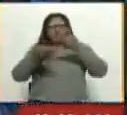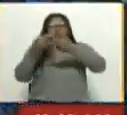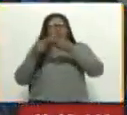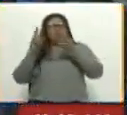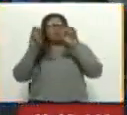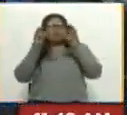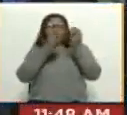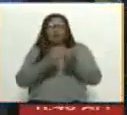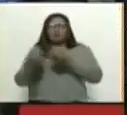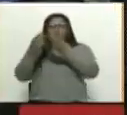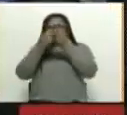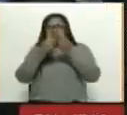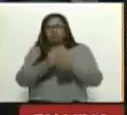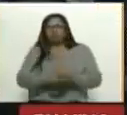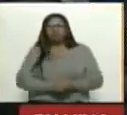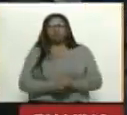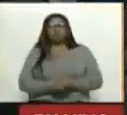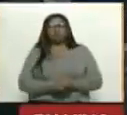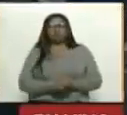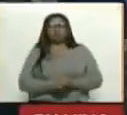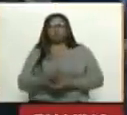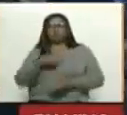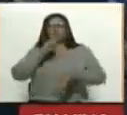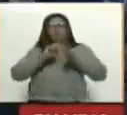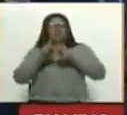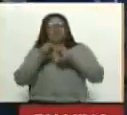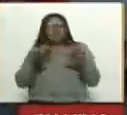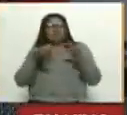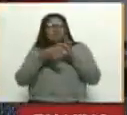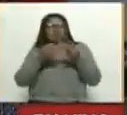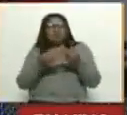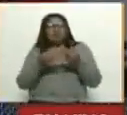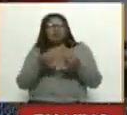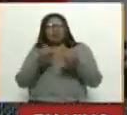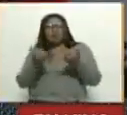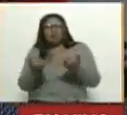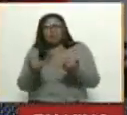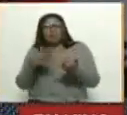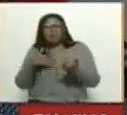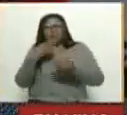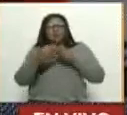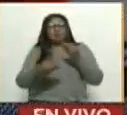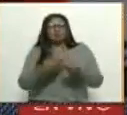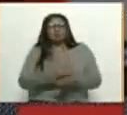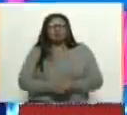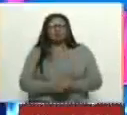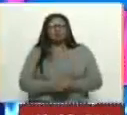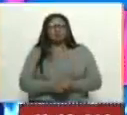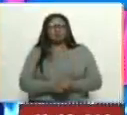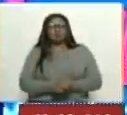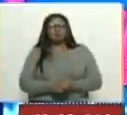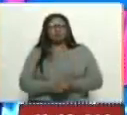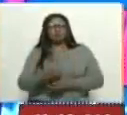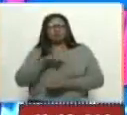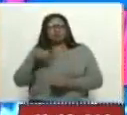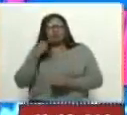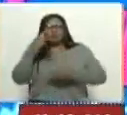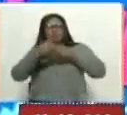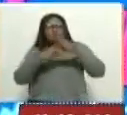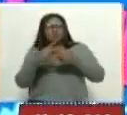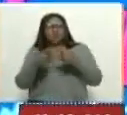una economía que no solamente dependa de la renta que aproveche la renta que tenemos pero que también sea capaz de producir